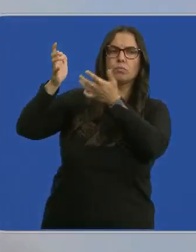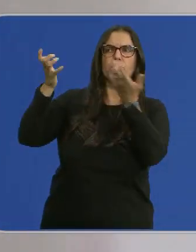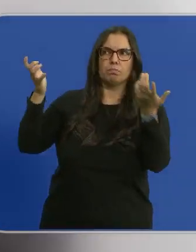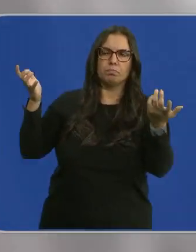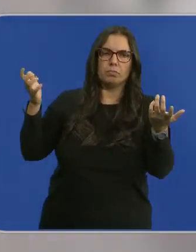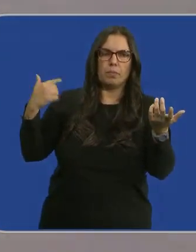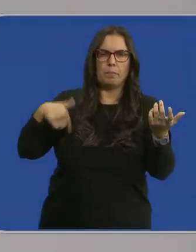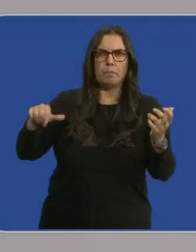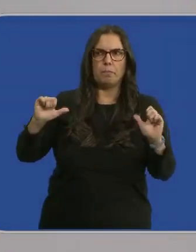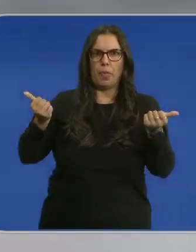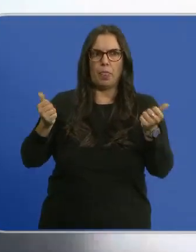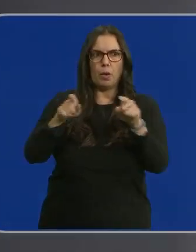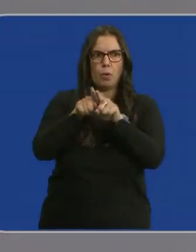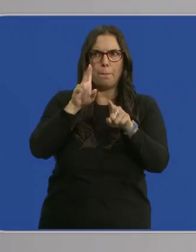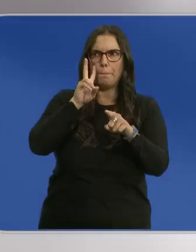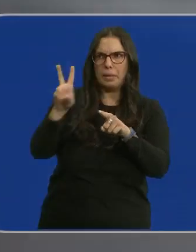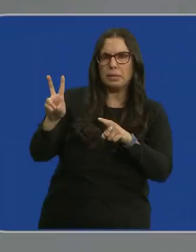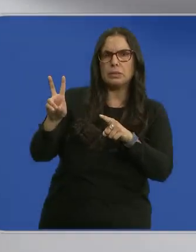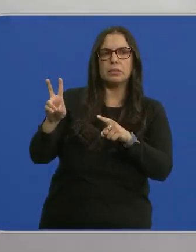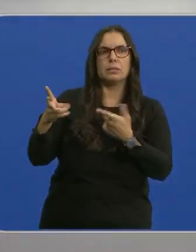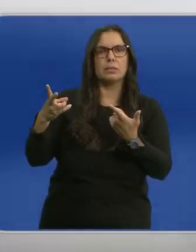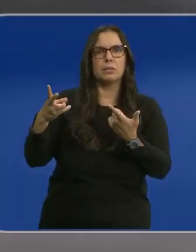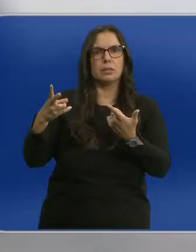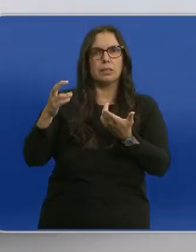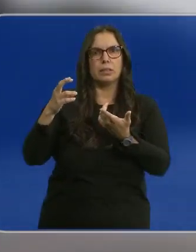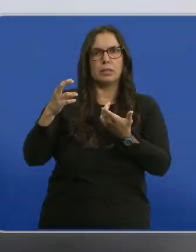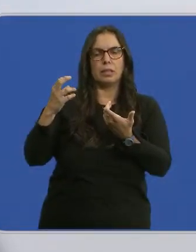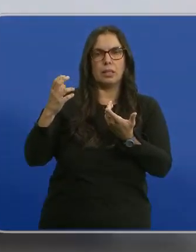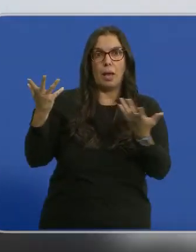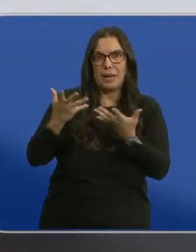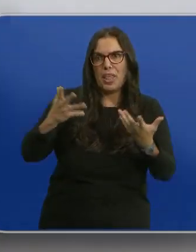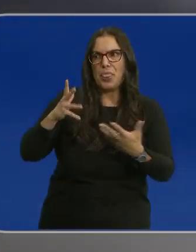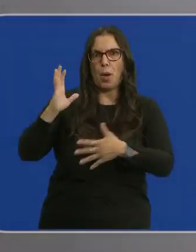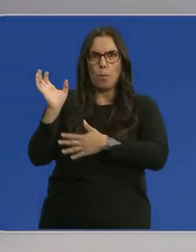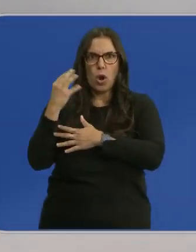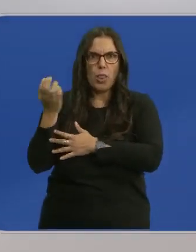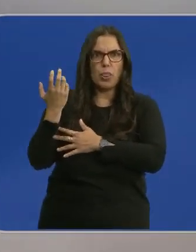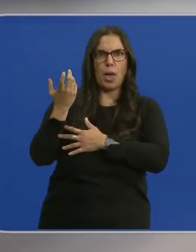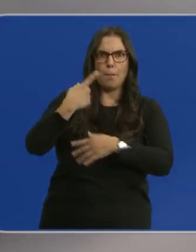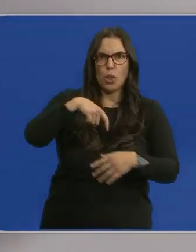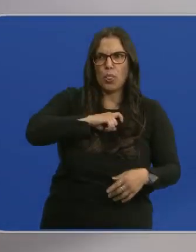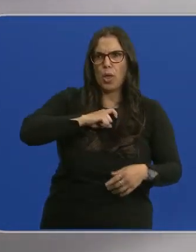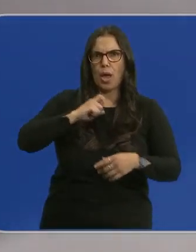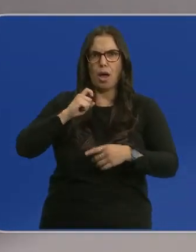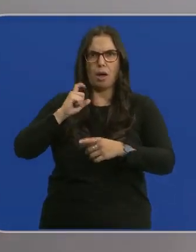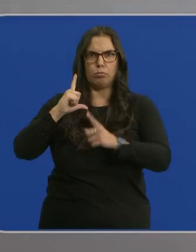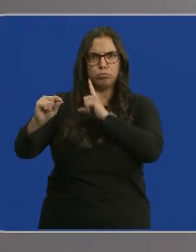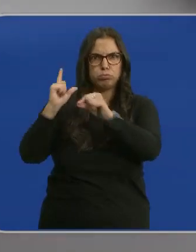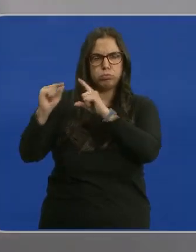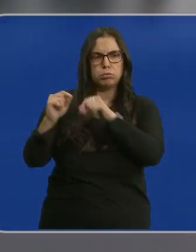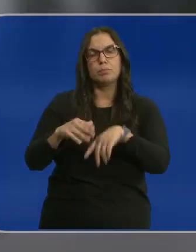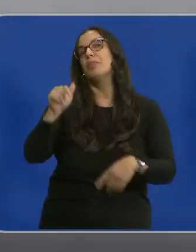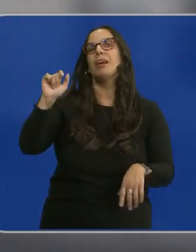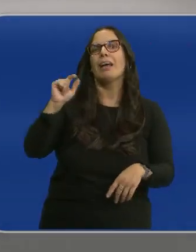pues ya te empiezas a cruzar con servicios de ambulancias, de policía. En aquel momento